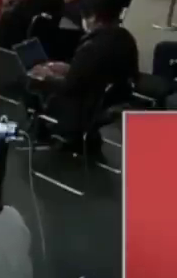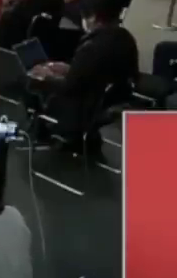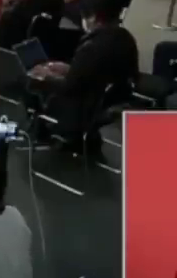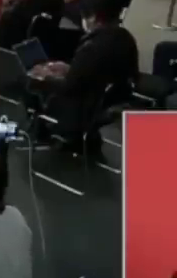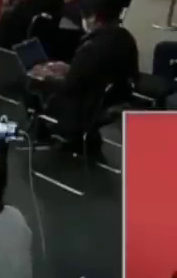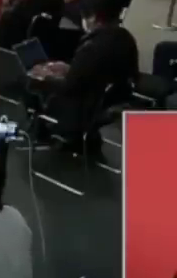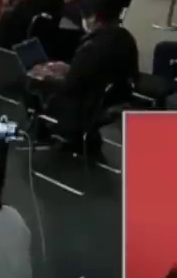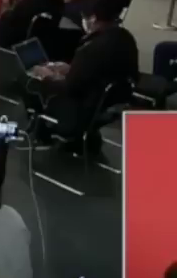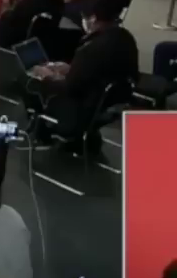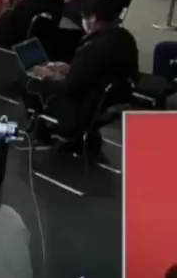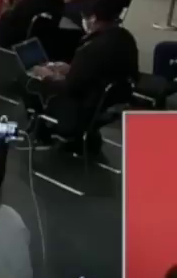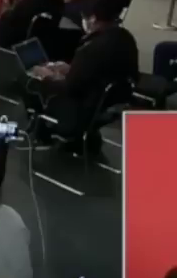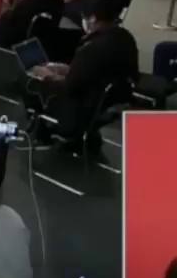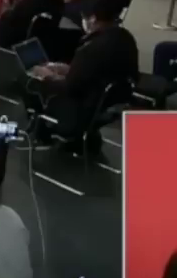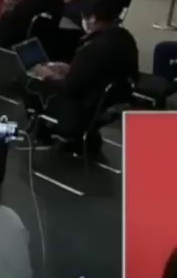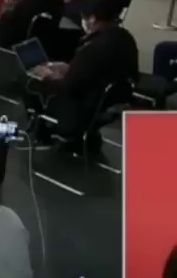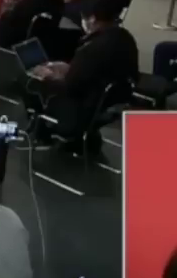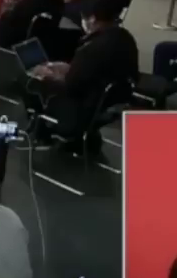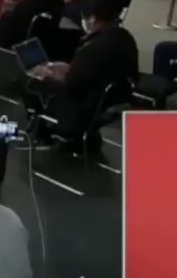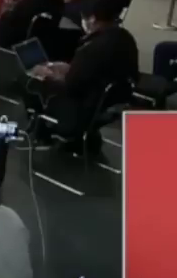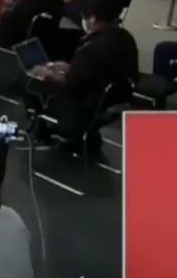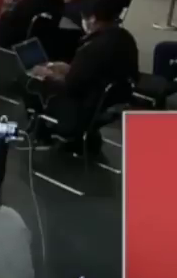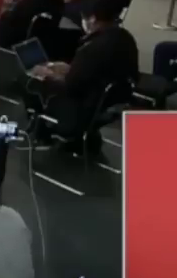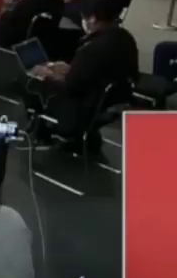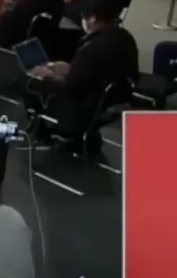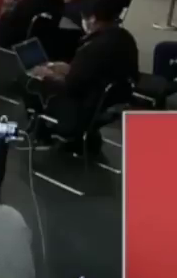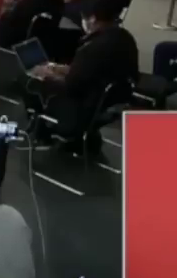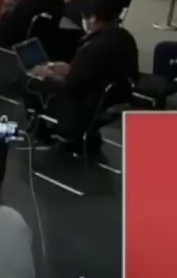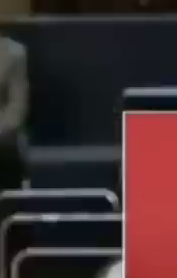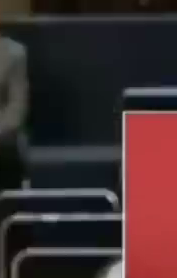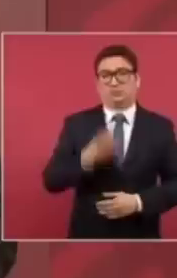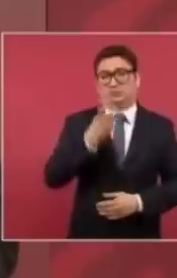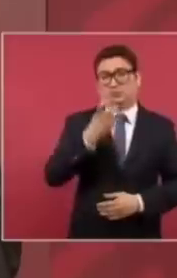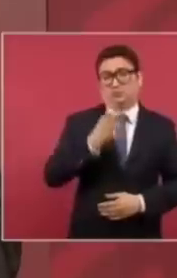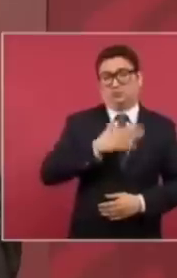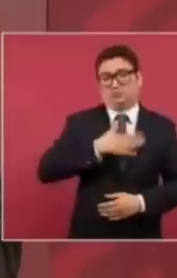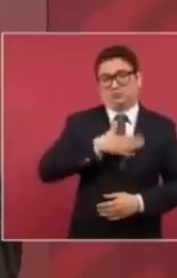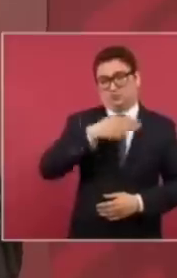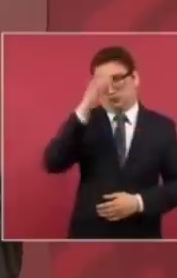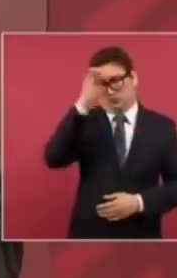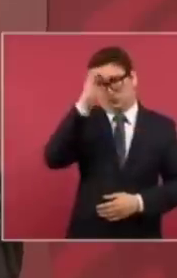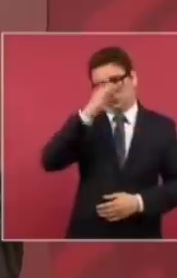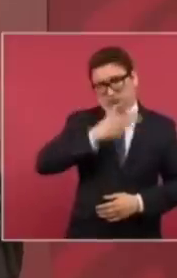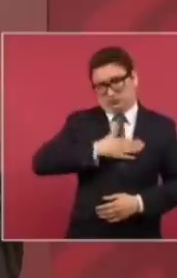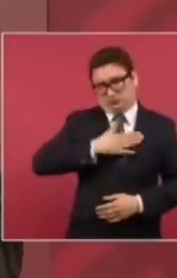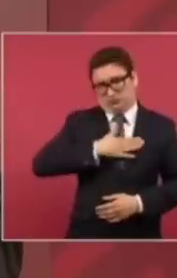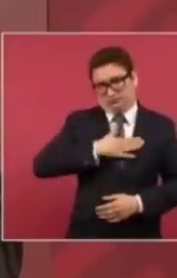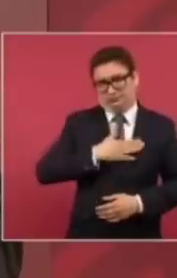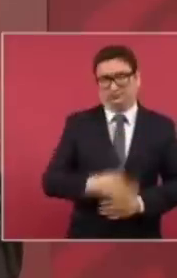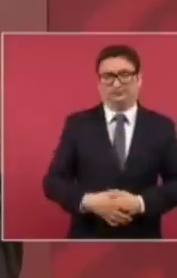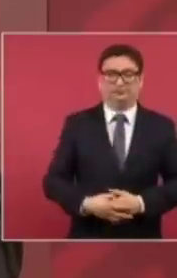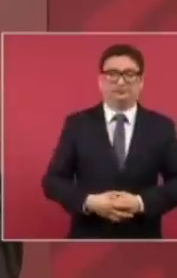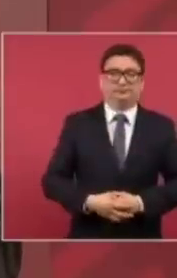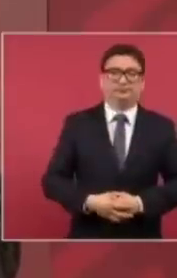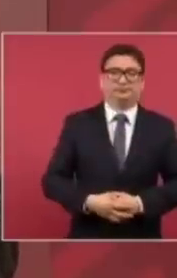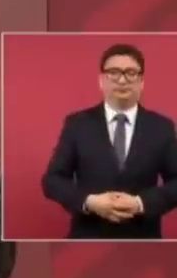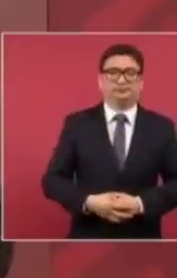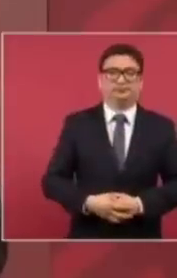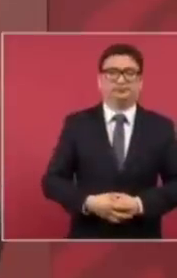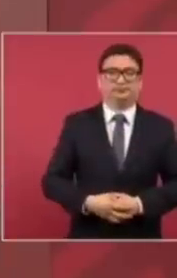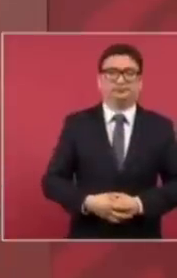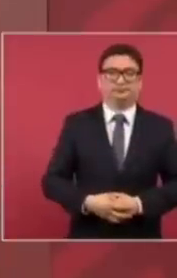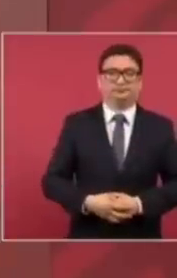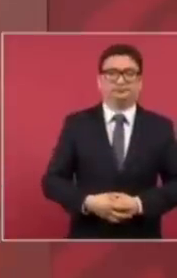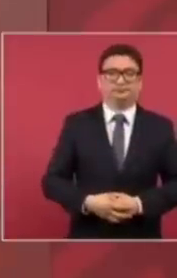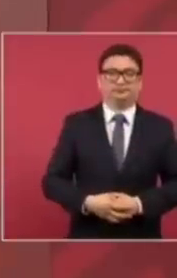que se da en millones de mexicanos que se expresan de diferente manera el presidente ya los escuchó y entiende que es un tema que